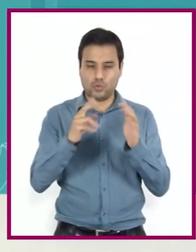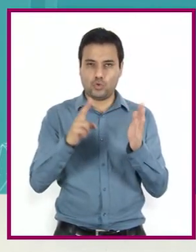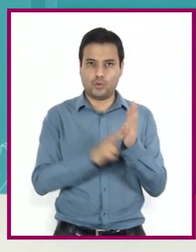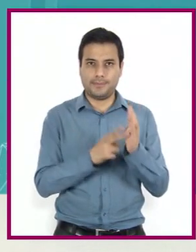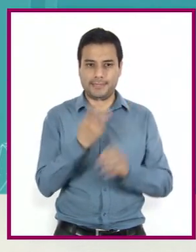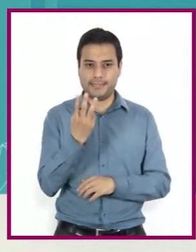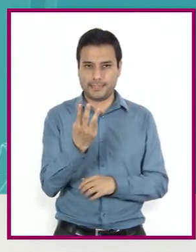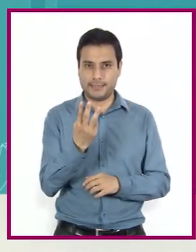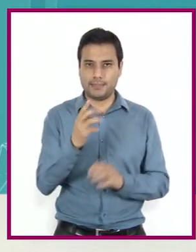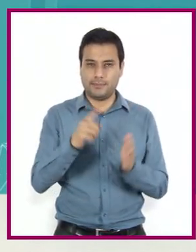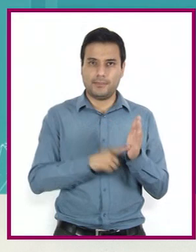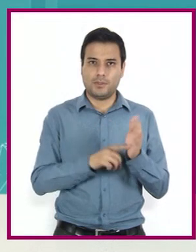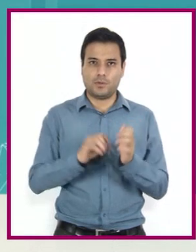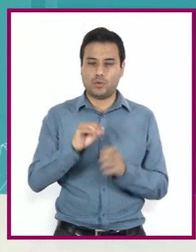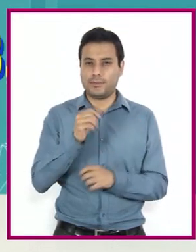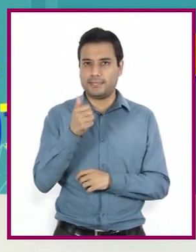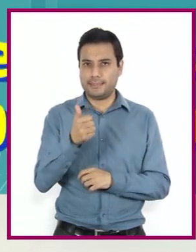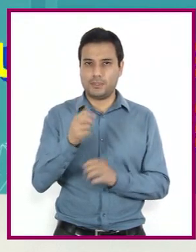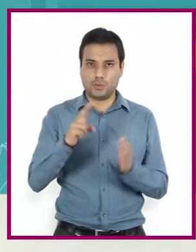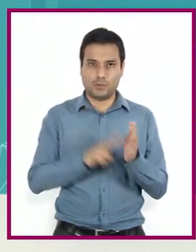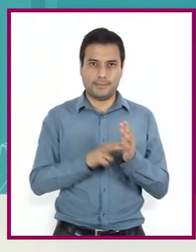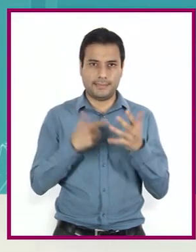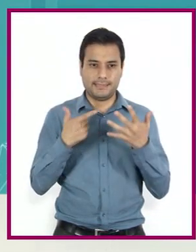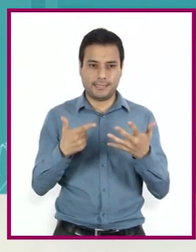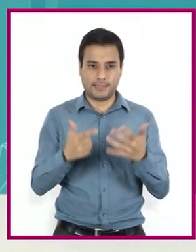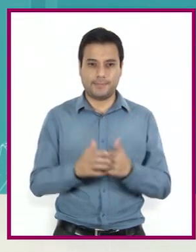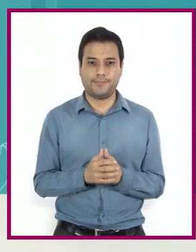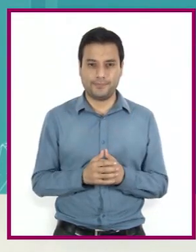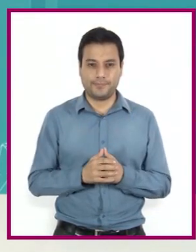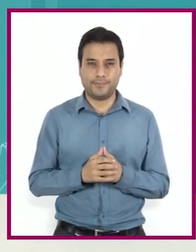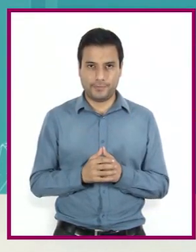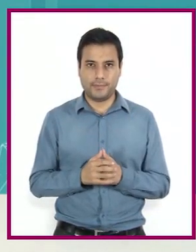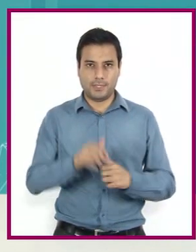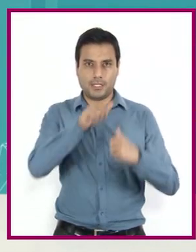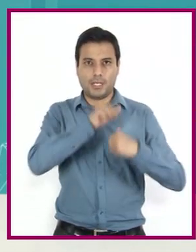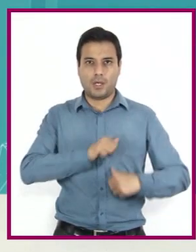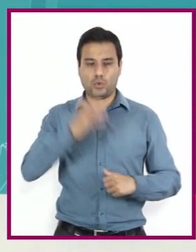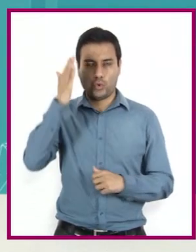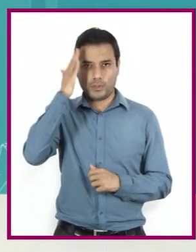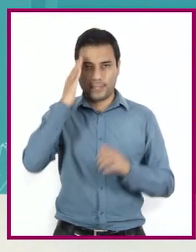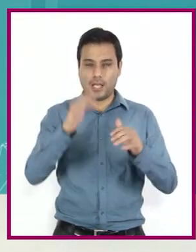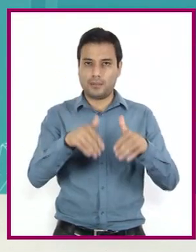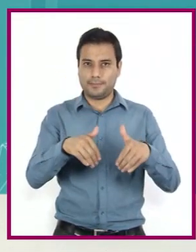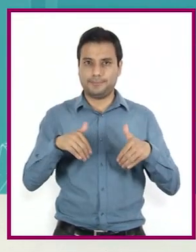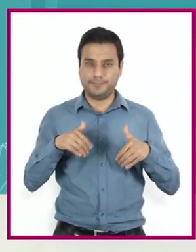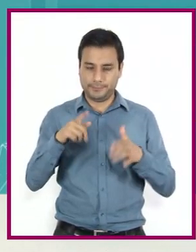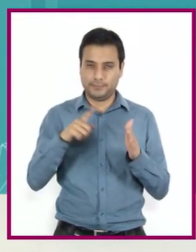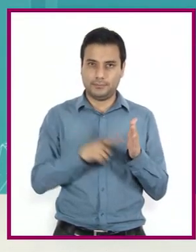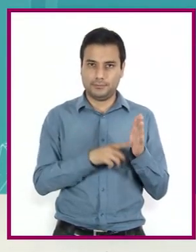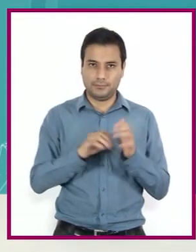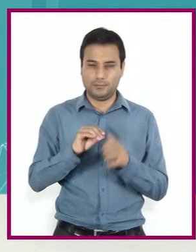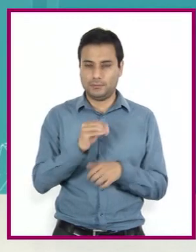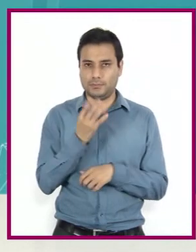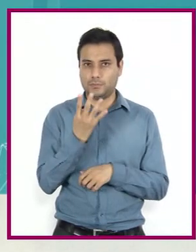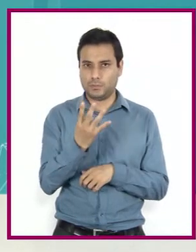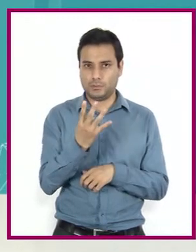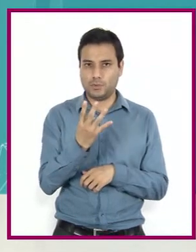1993, 1996, 2007, imparcialidad de la autoridad, 1994